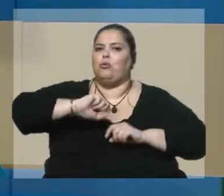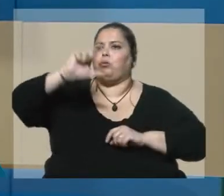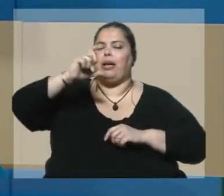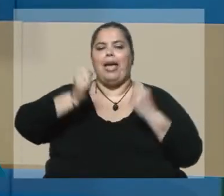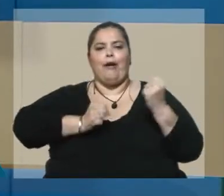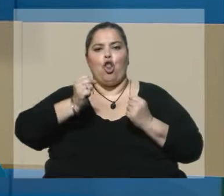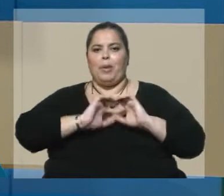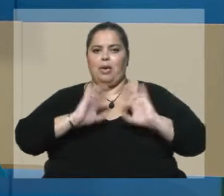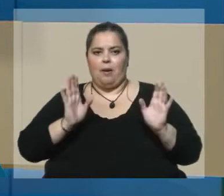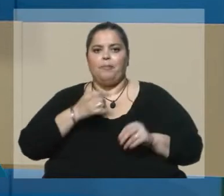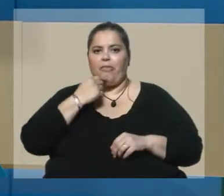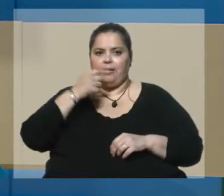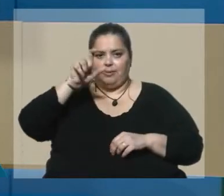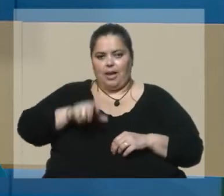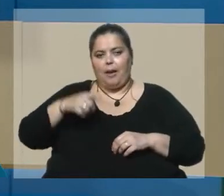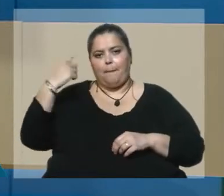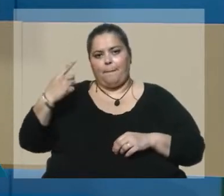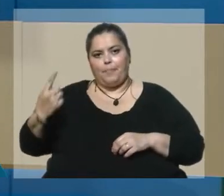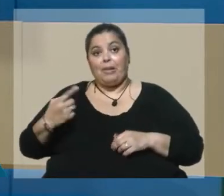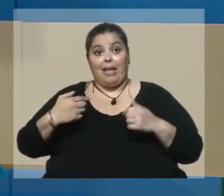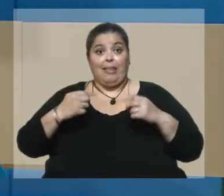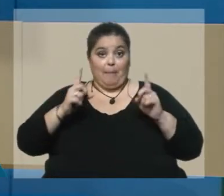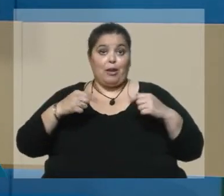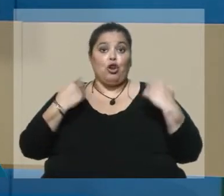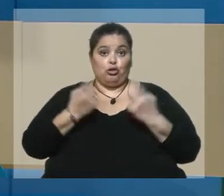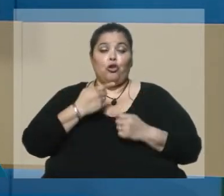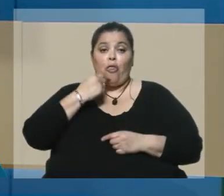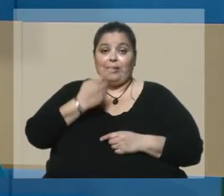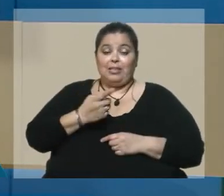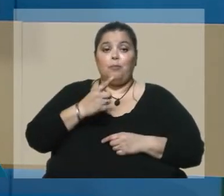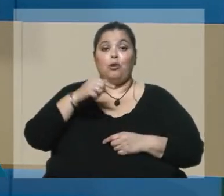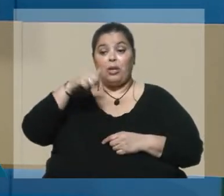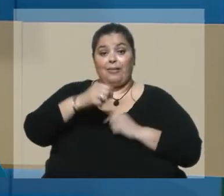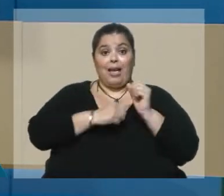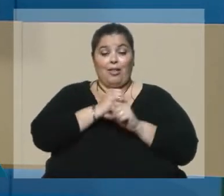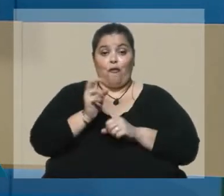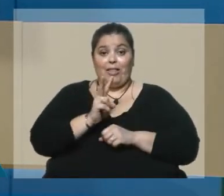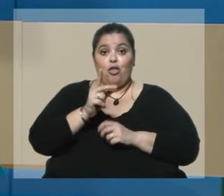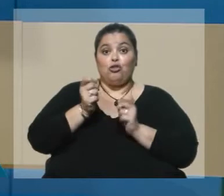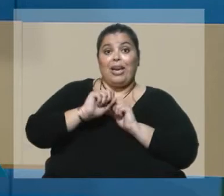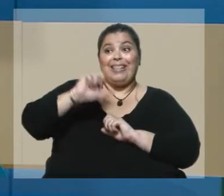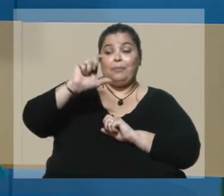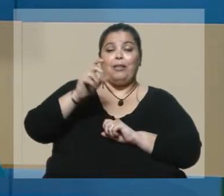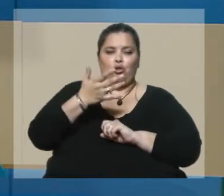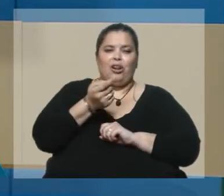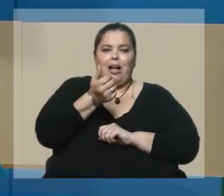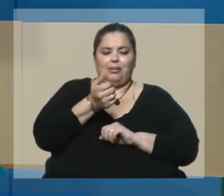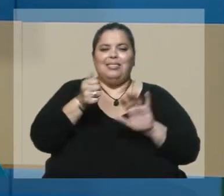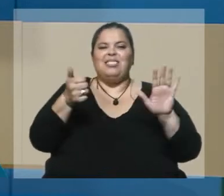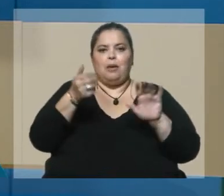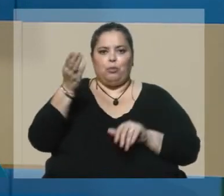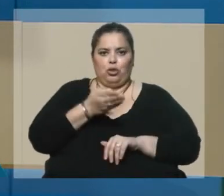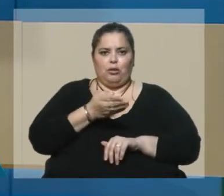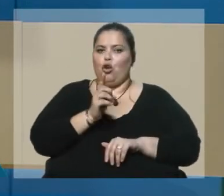sí de hecho nuestra estimaciones que el crecimiento en 2022 va a estar más cercano al 6% que que